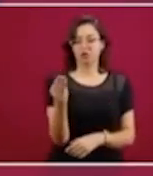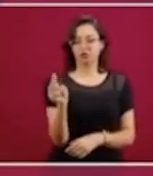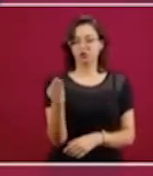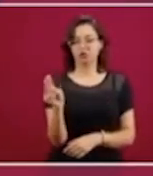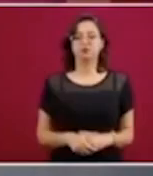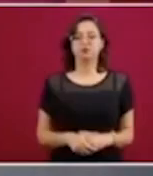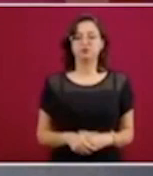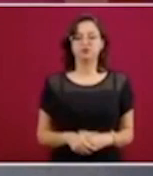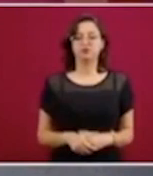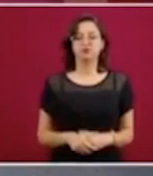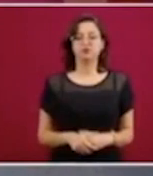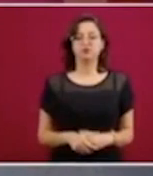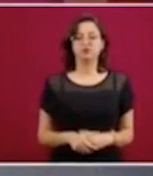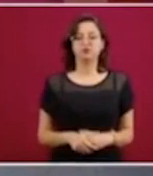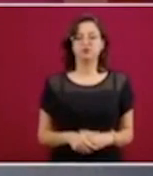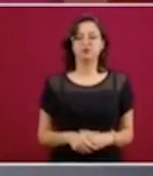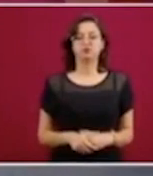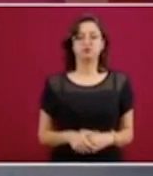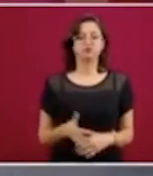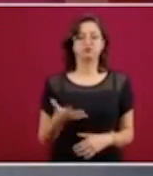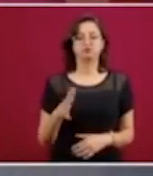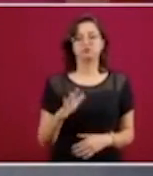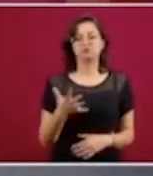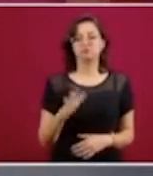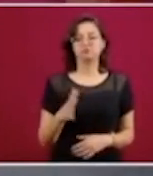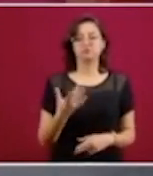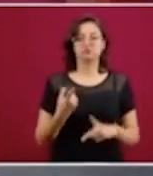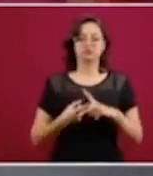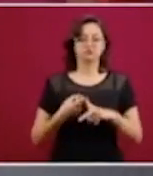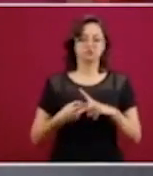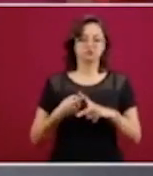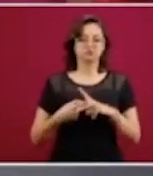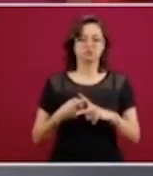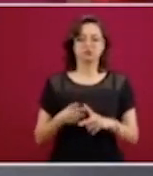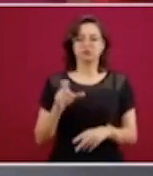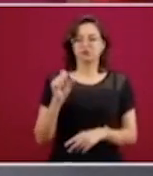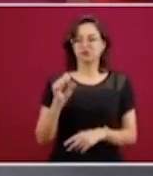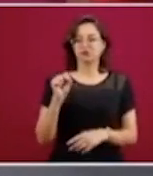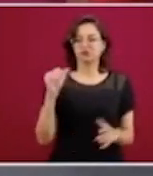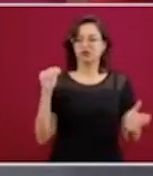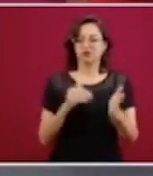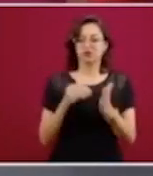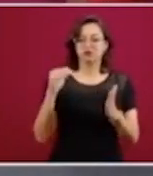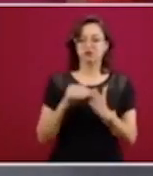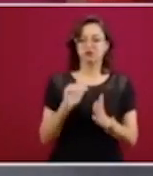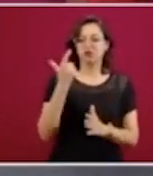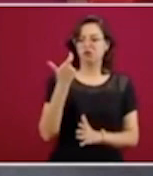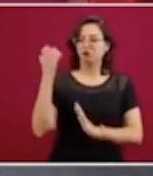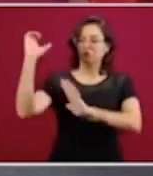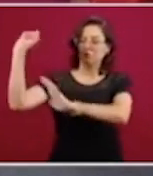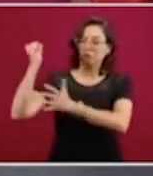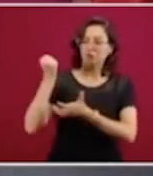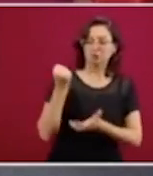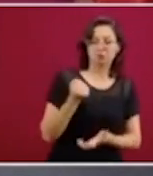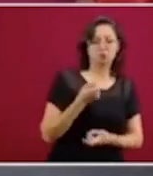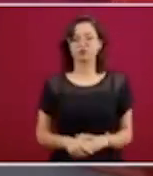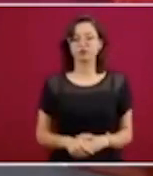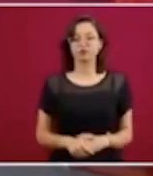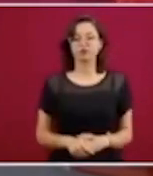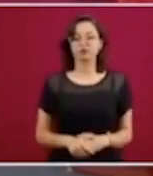Vamos a bajar alrededor de 60 mil millones de pesos en